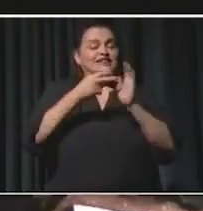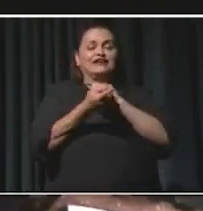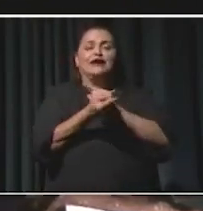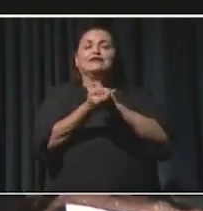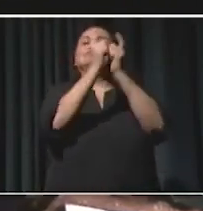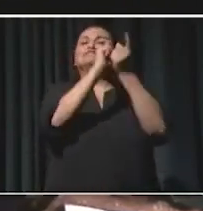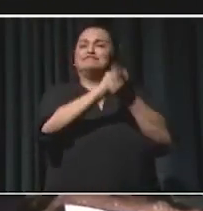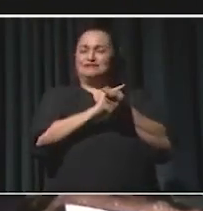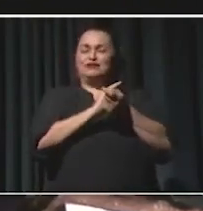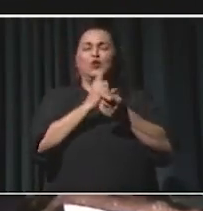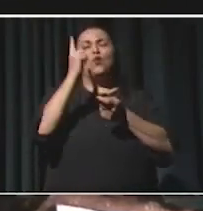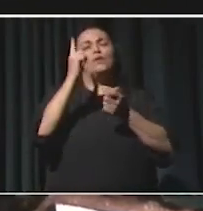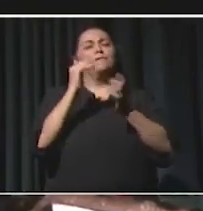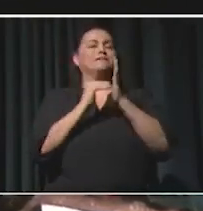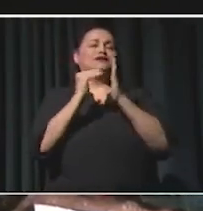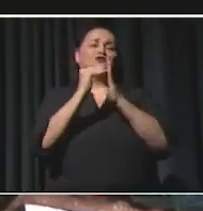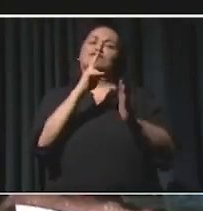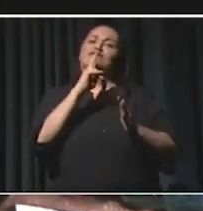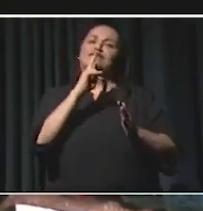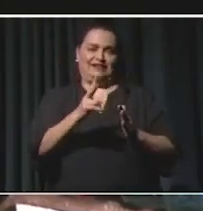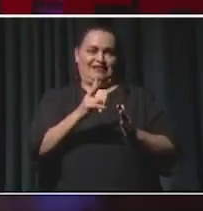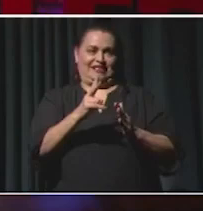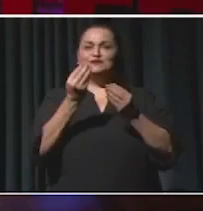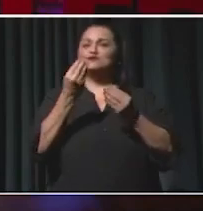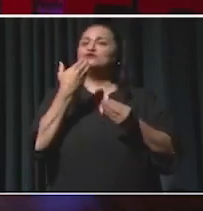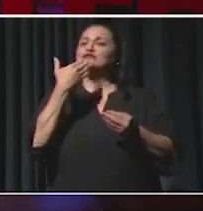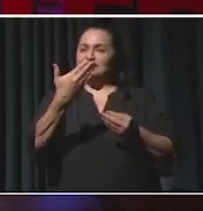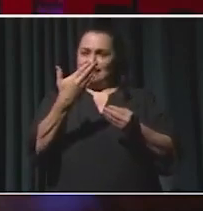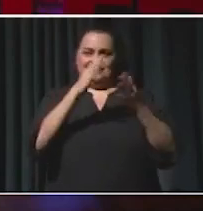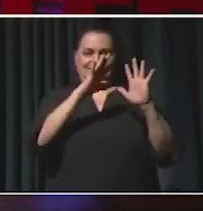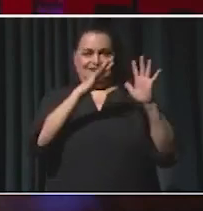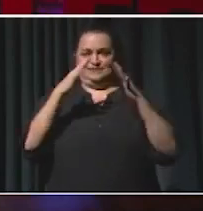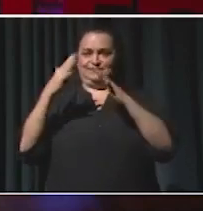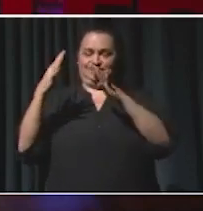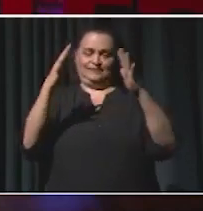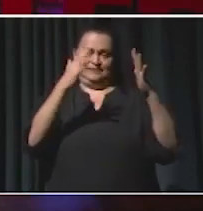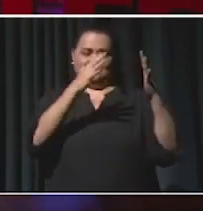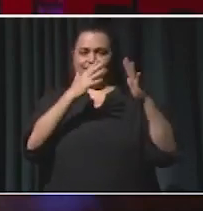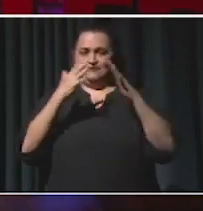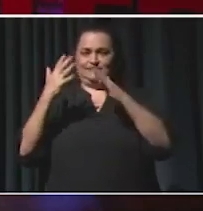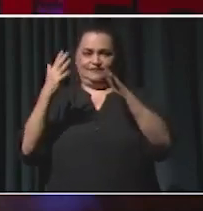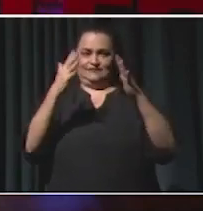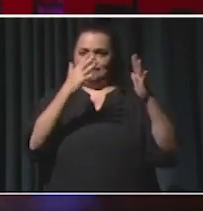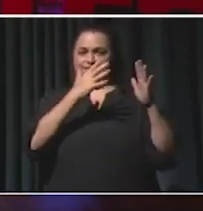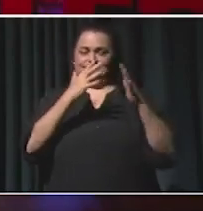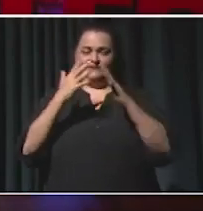un millón de realidades. Muchas gracias.